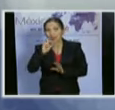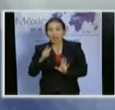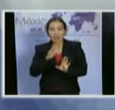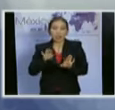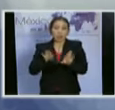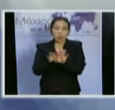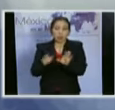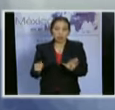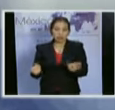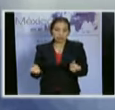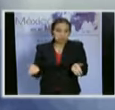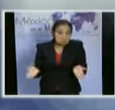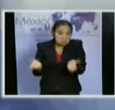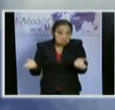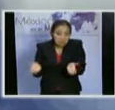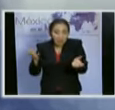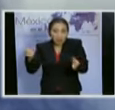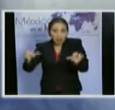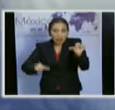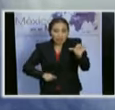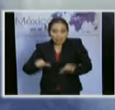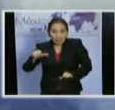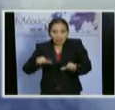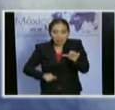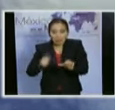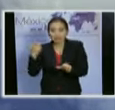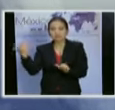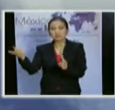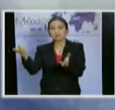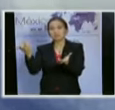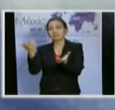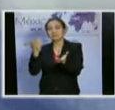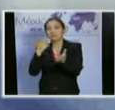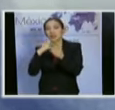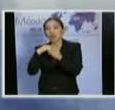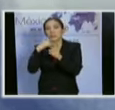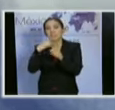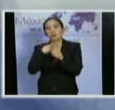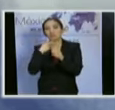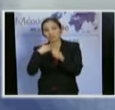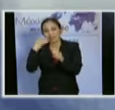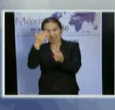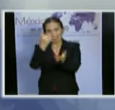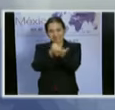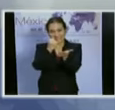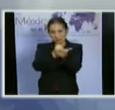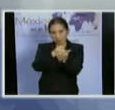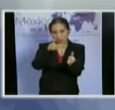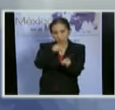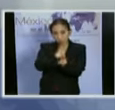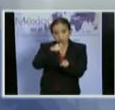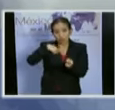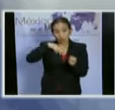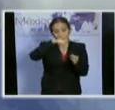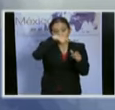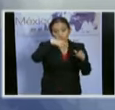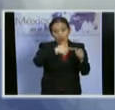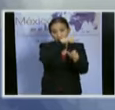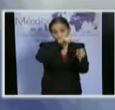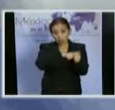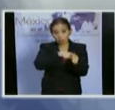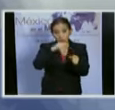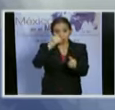también políticas fiscales progresivas a nivel nacional. Y de nuevo, no estamos hablando de subir